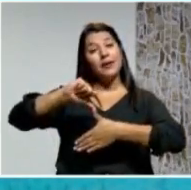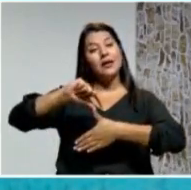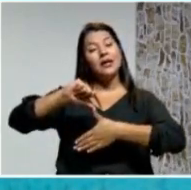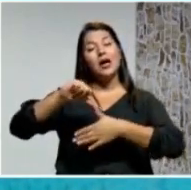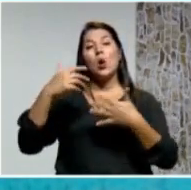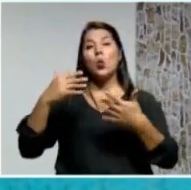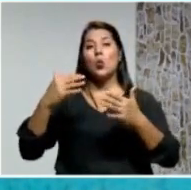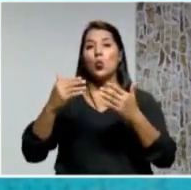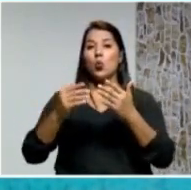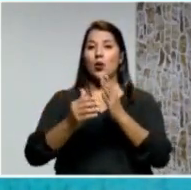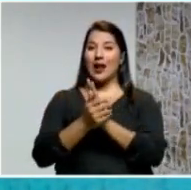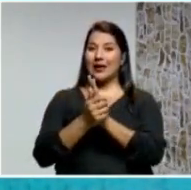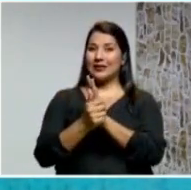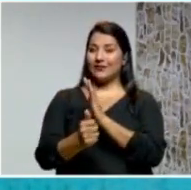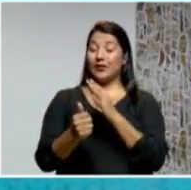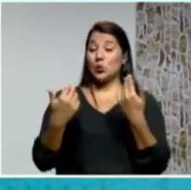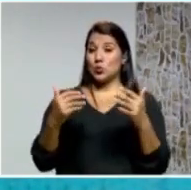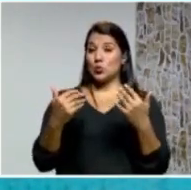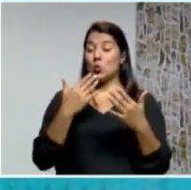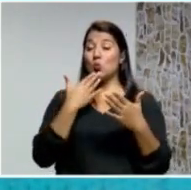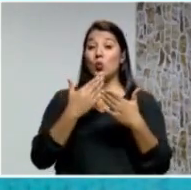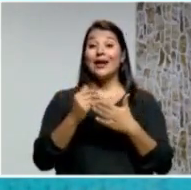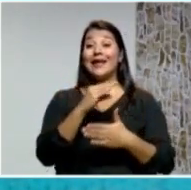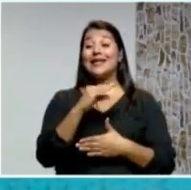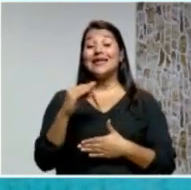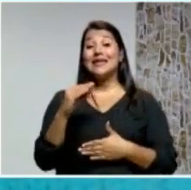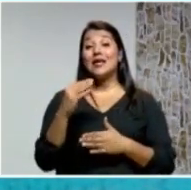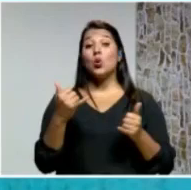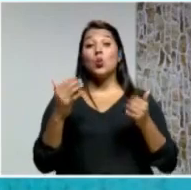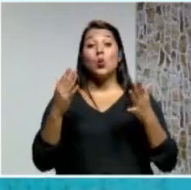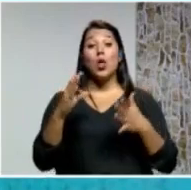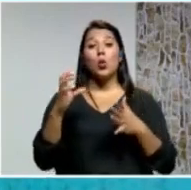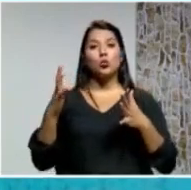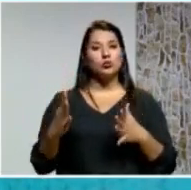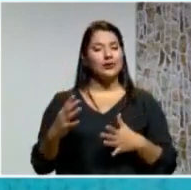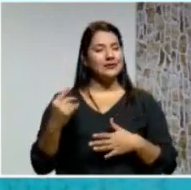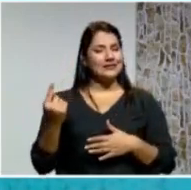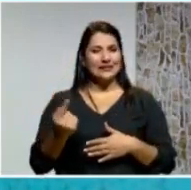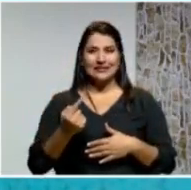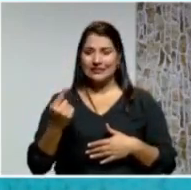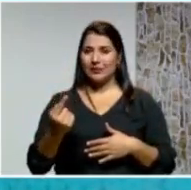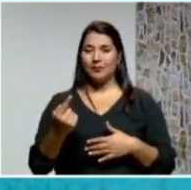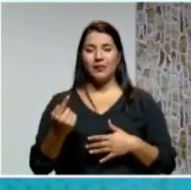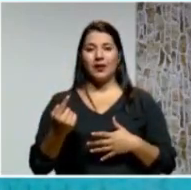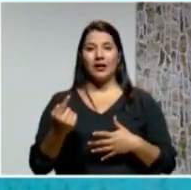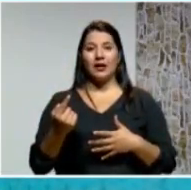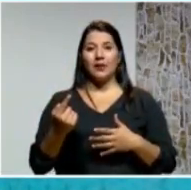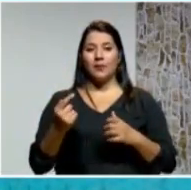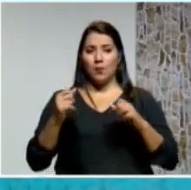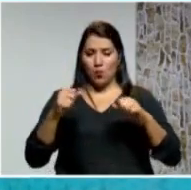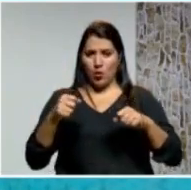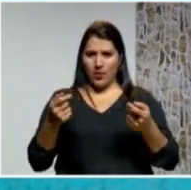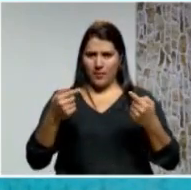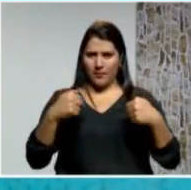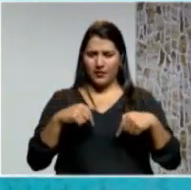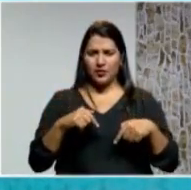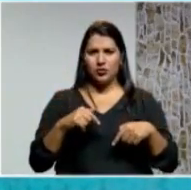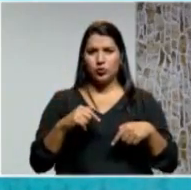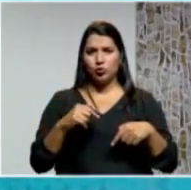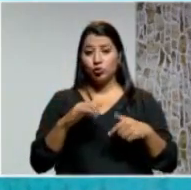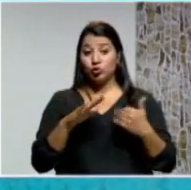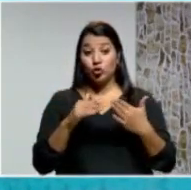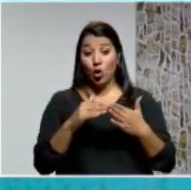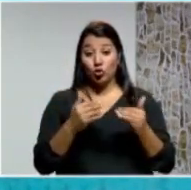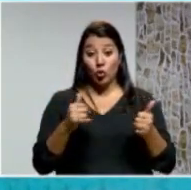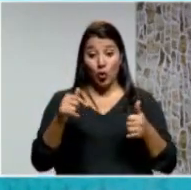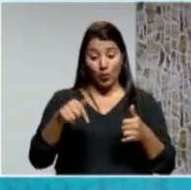muy grande, que pues el jugador dijo va a estar con las puertas abiertas, porque creo que los que hemos estado viniendo acá lo hemos hecho